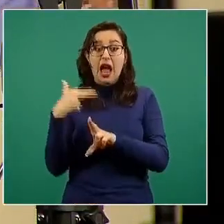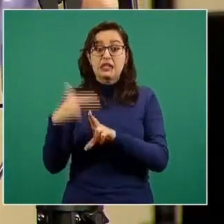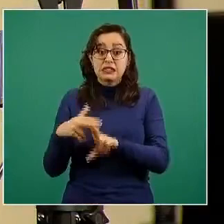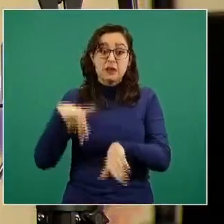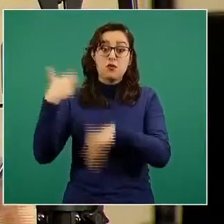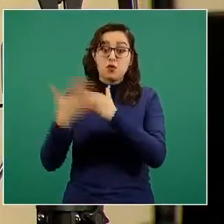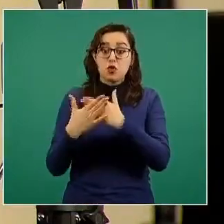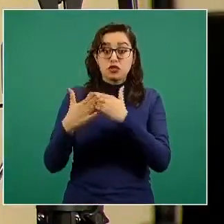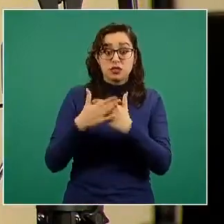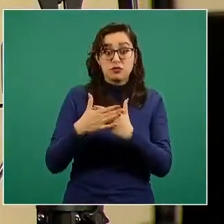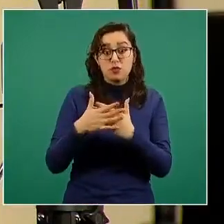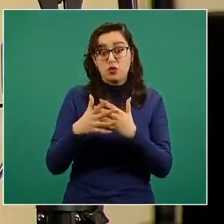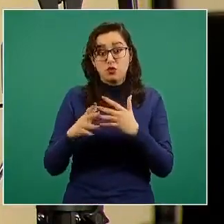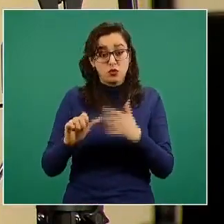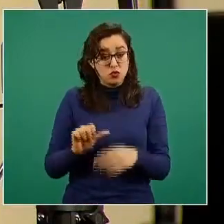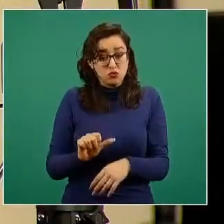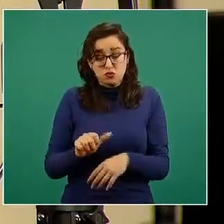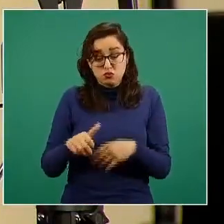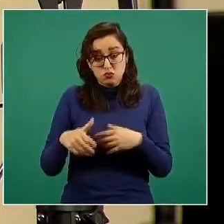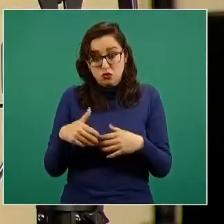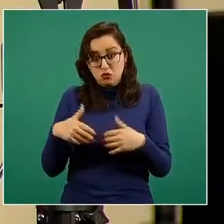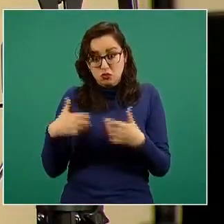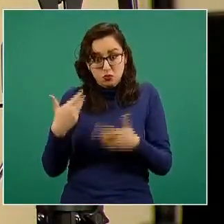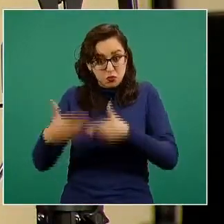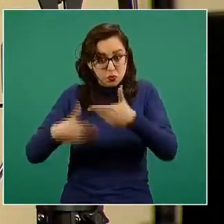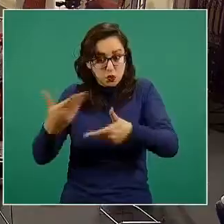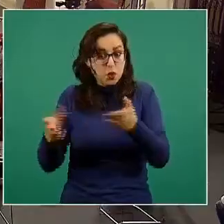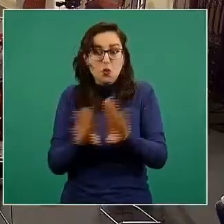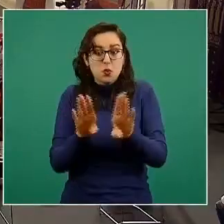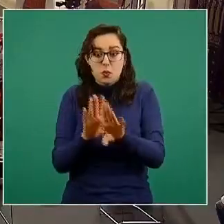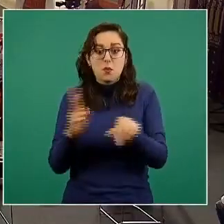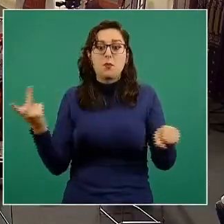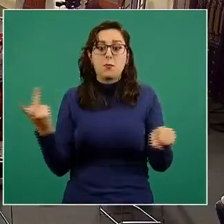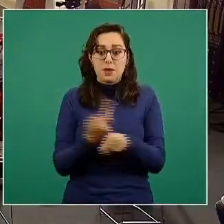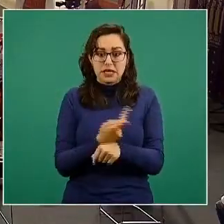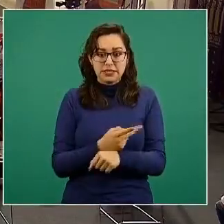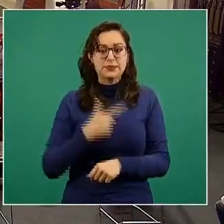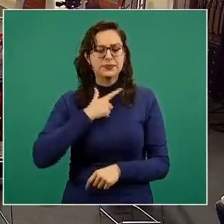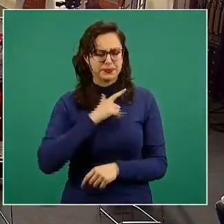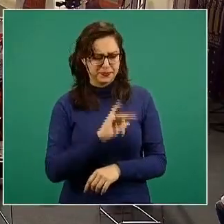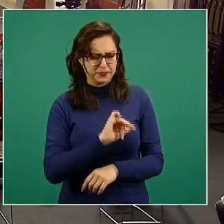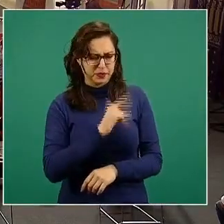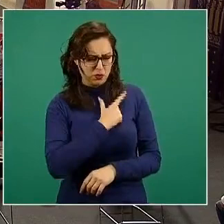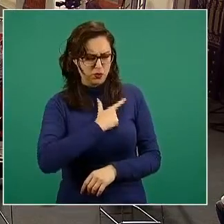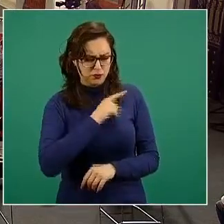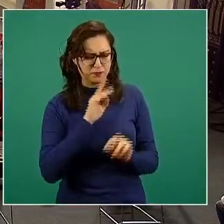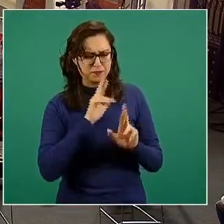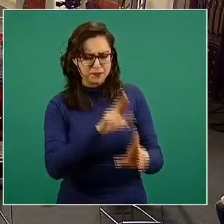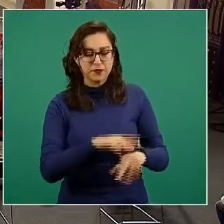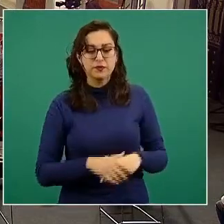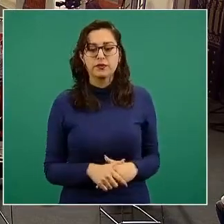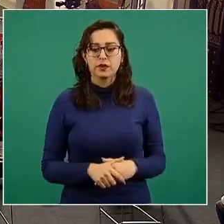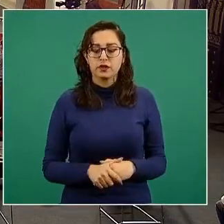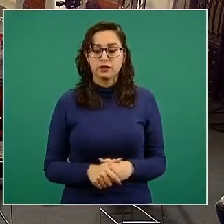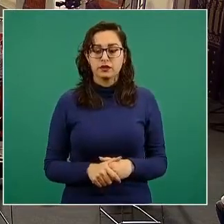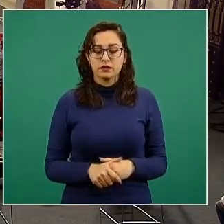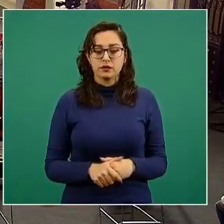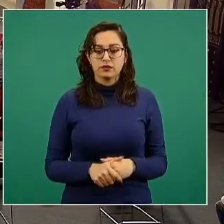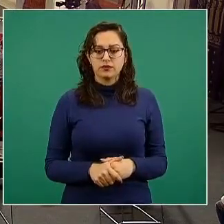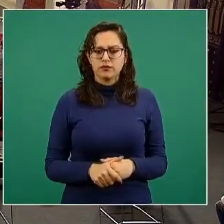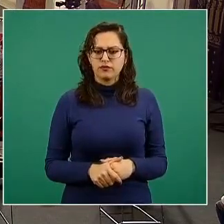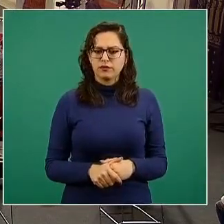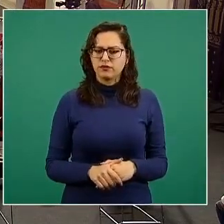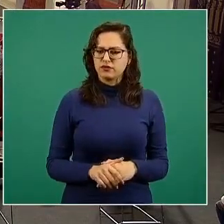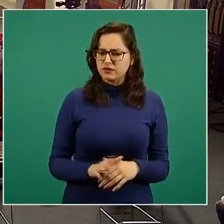protegidos con la inmunidad de rebaño? ¿Qué pasa en esos casos? Con Gracias. mucho gusto. Ahorita le contesto. Adelante. Claro que doctor. sí. Asumo que se refiere a los